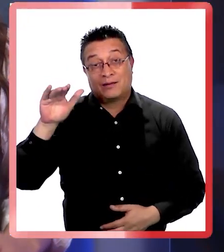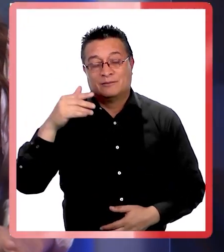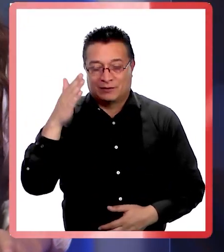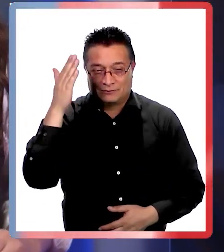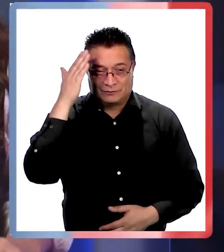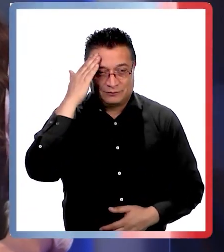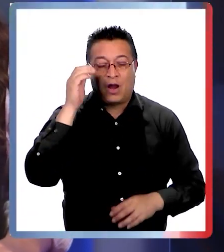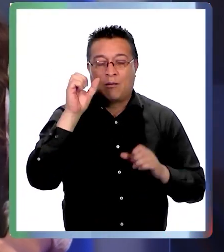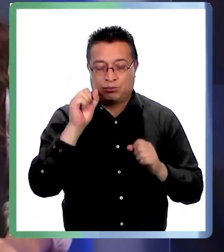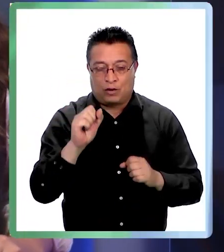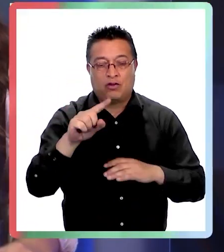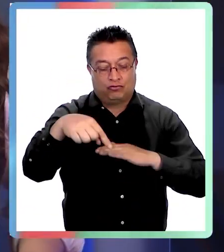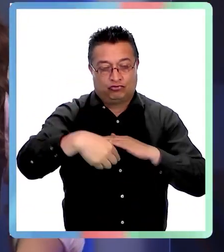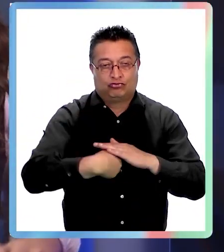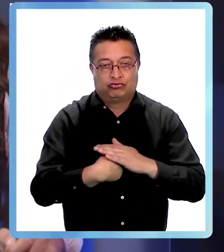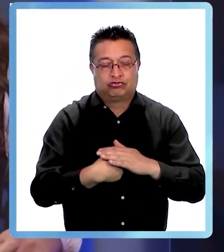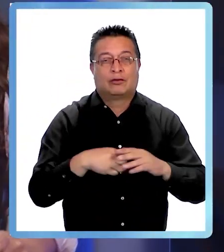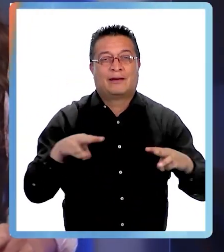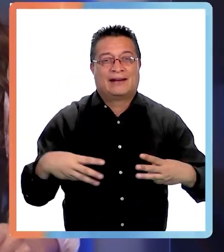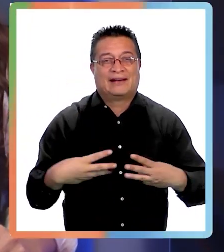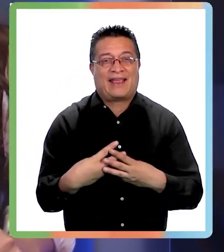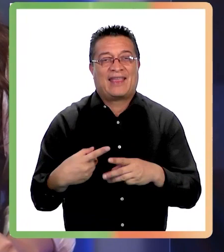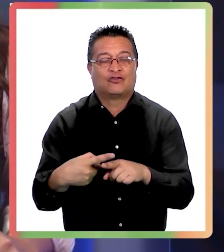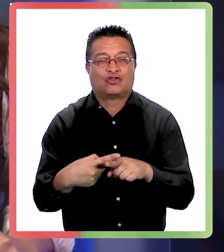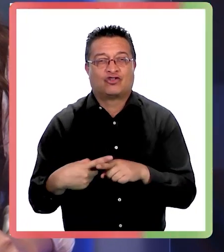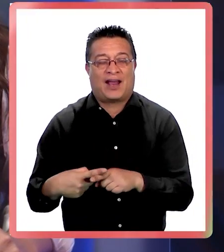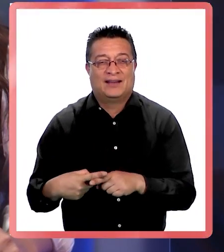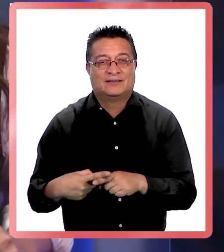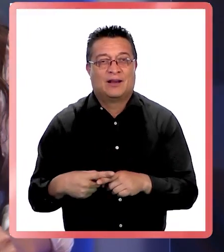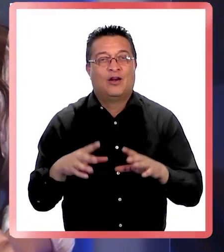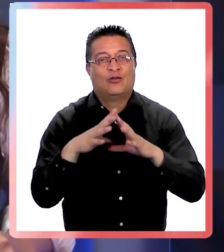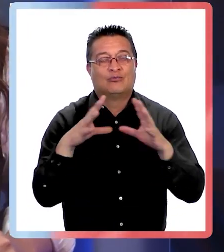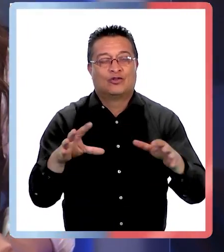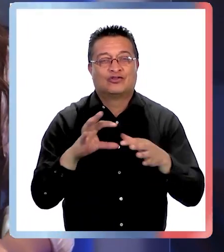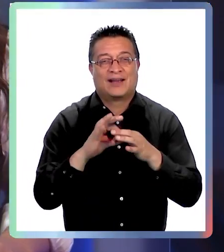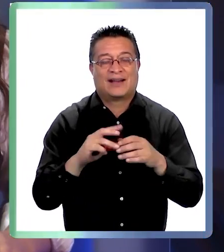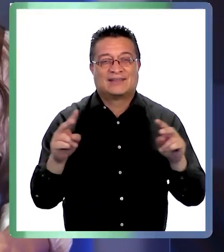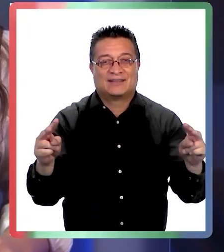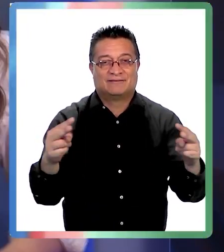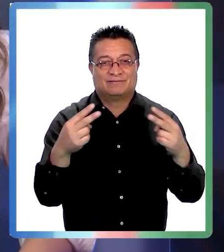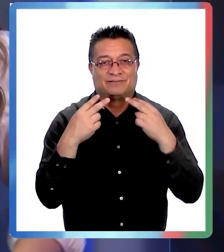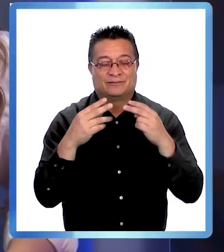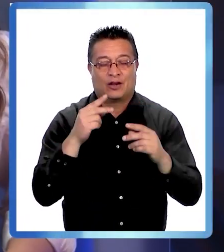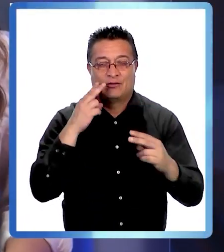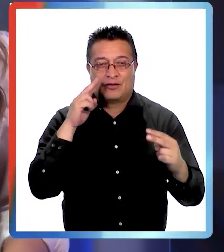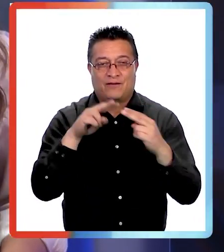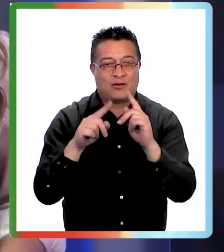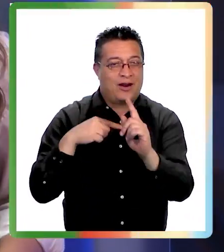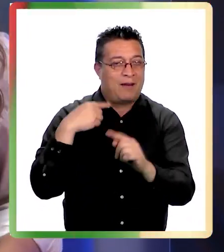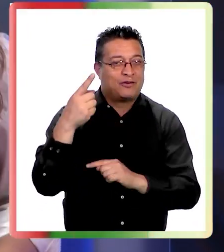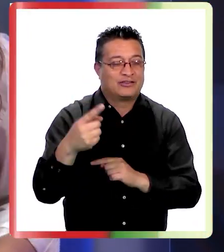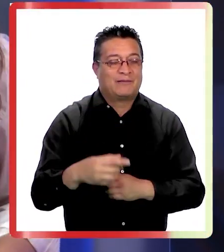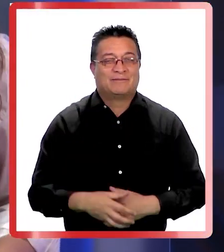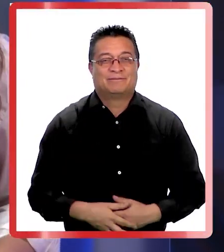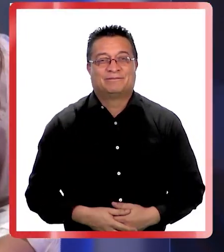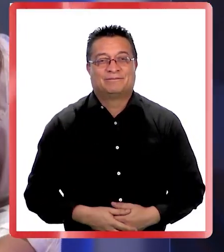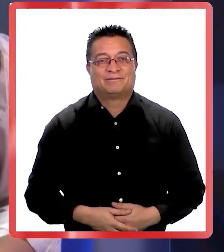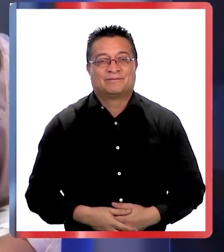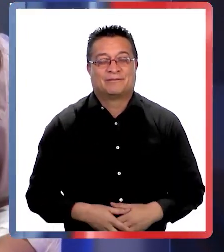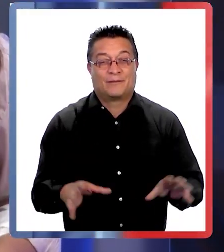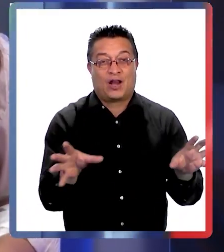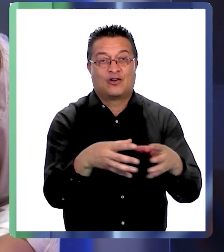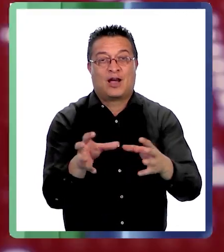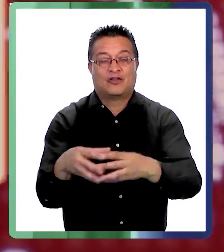www.portavoznoticias.cl. Nos despedimos y recuerden que también nos pueden encontrar en las redes sociales. Muchas gracias por acompañarnos, nos vemos la próxima.